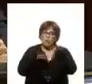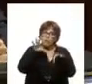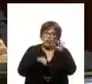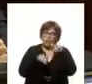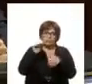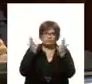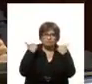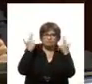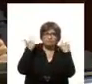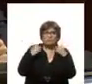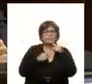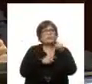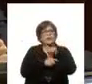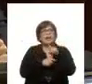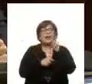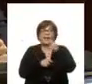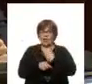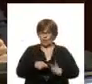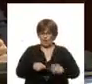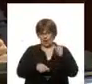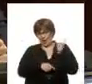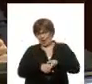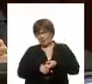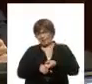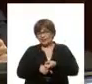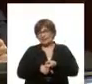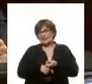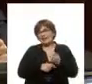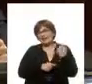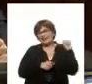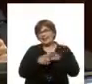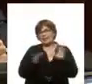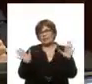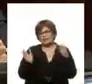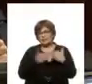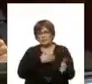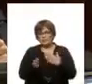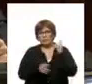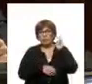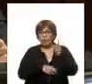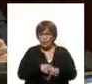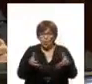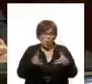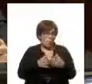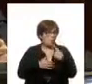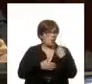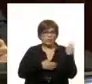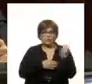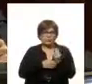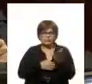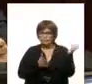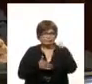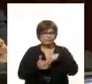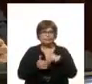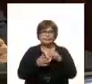obediente y subordinado a Ortega, de manera arbitraria y antidemocrática, prohibió la participación de un partido de